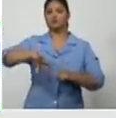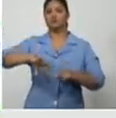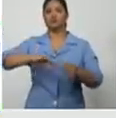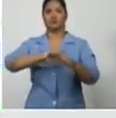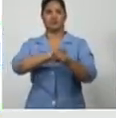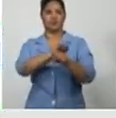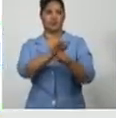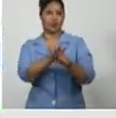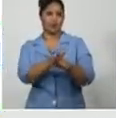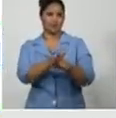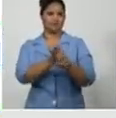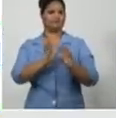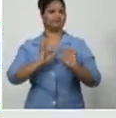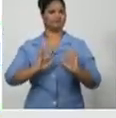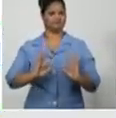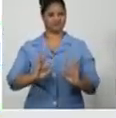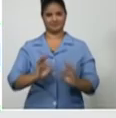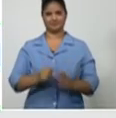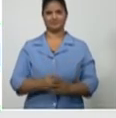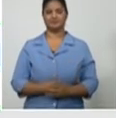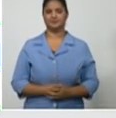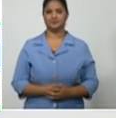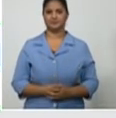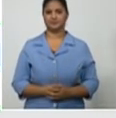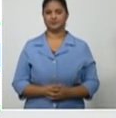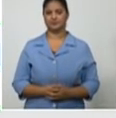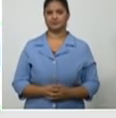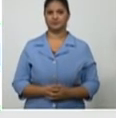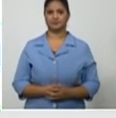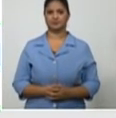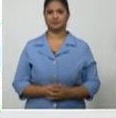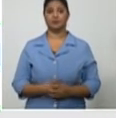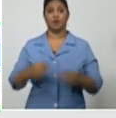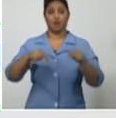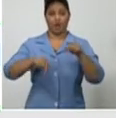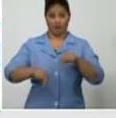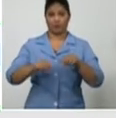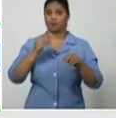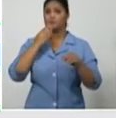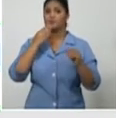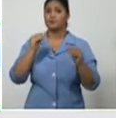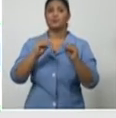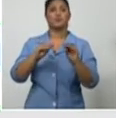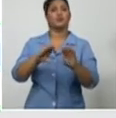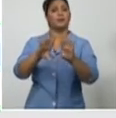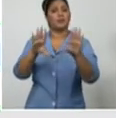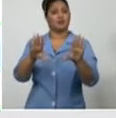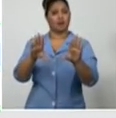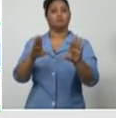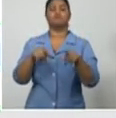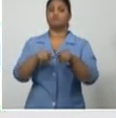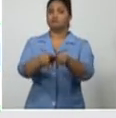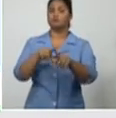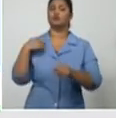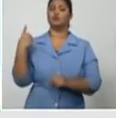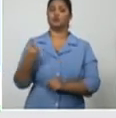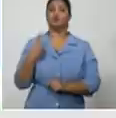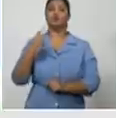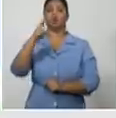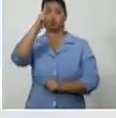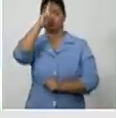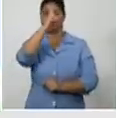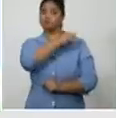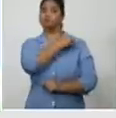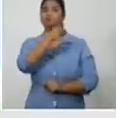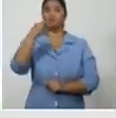la COVID-19. Como es habitual, nos acompaña el doctor Francisco Durán García, director nacional de epidemiología, a quien doy